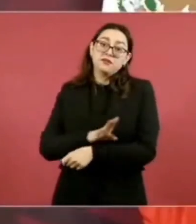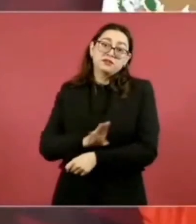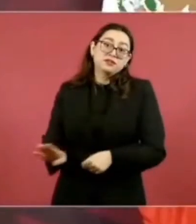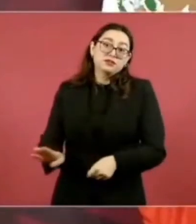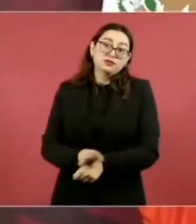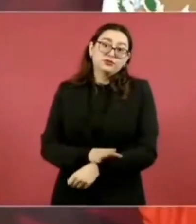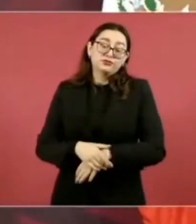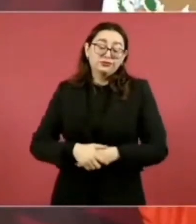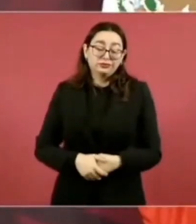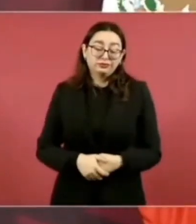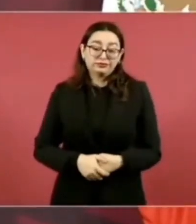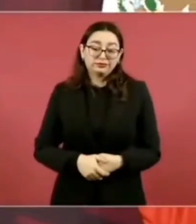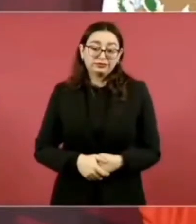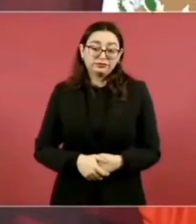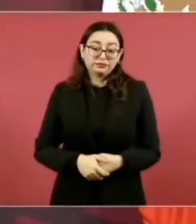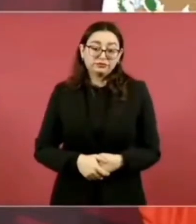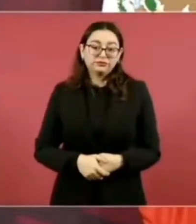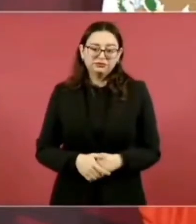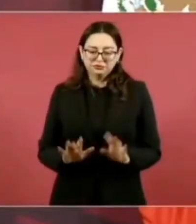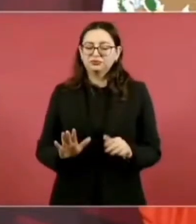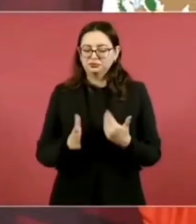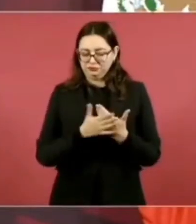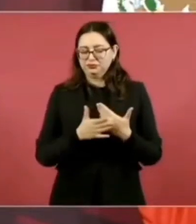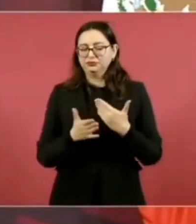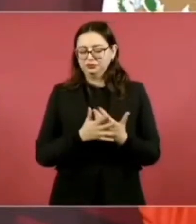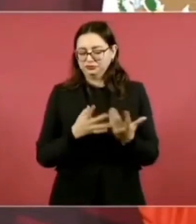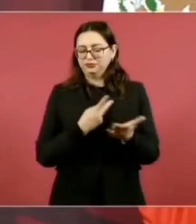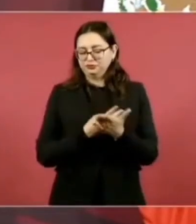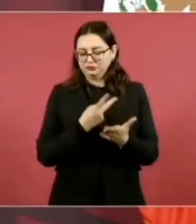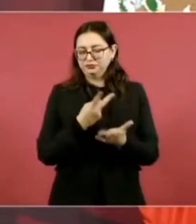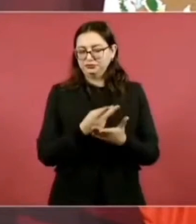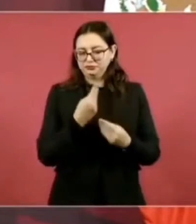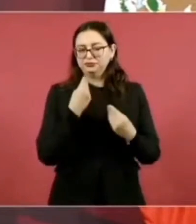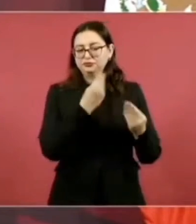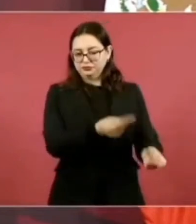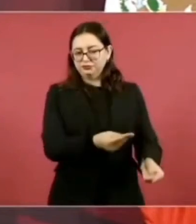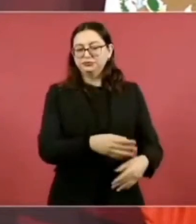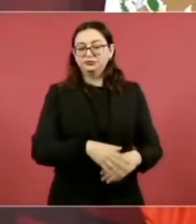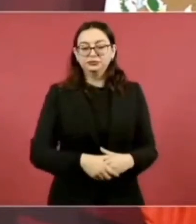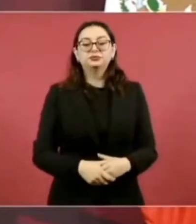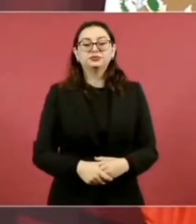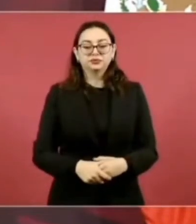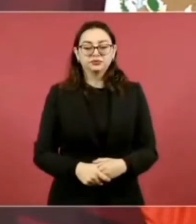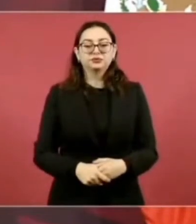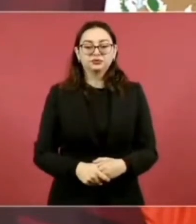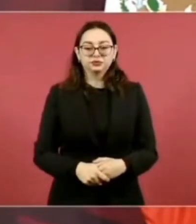Entonces, sí vamos a hacerle su reconocimiento. Nada más,